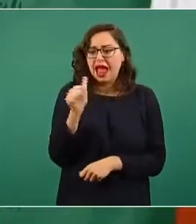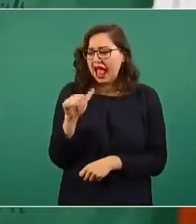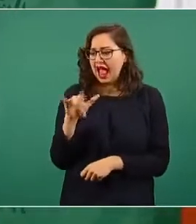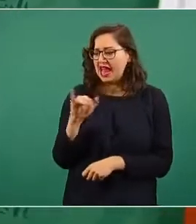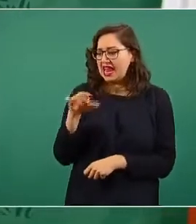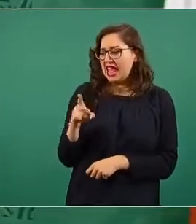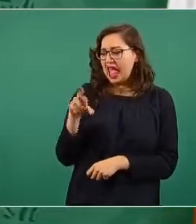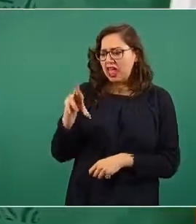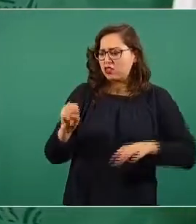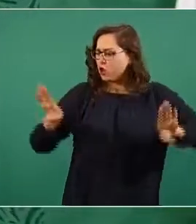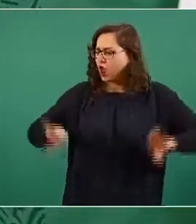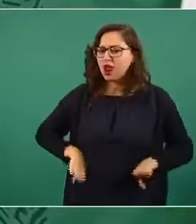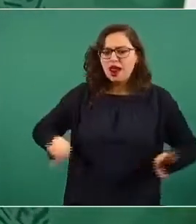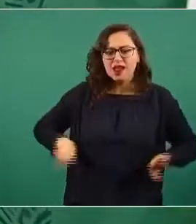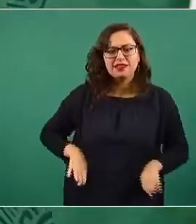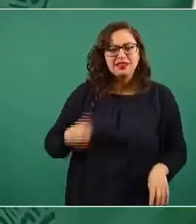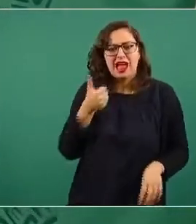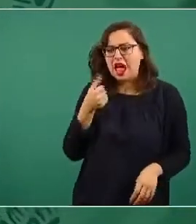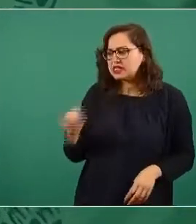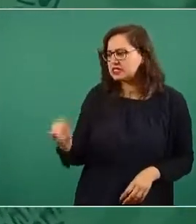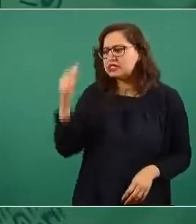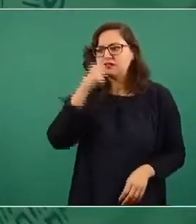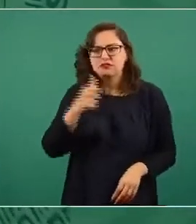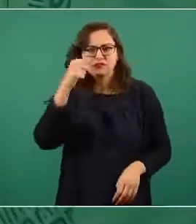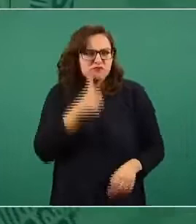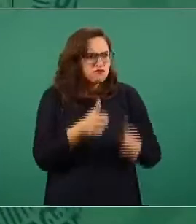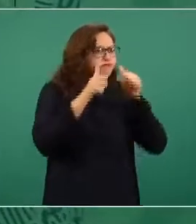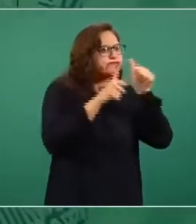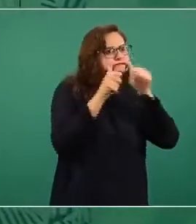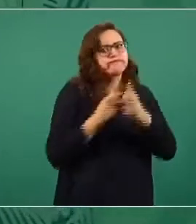hasta resolverlos y hasta llevarlos